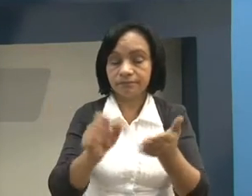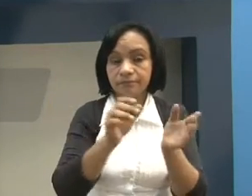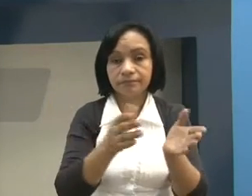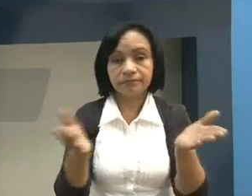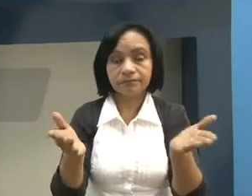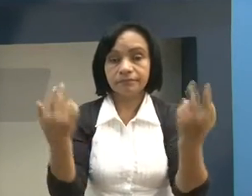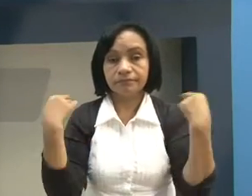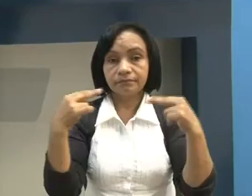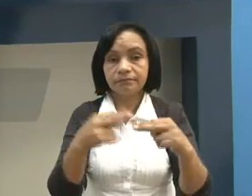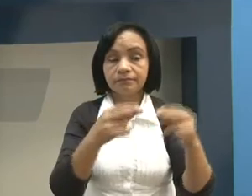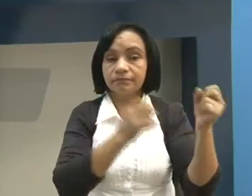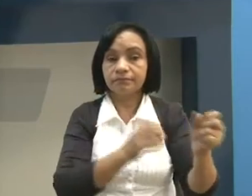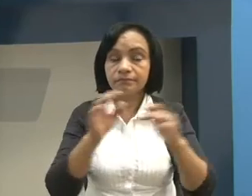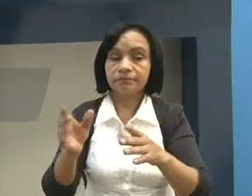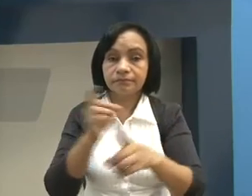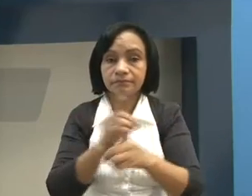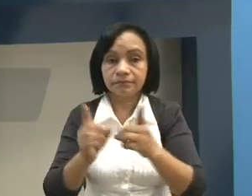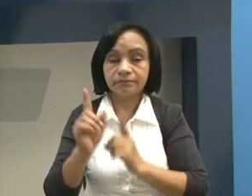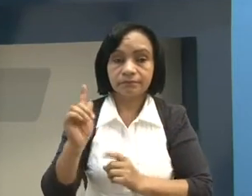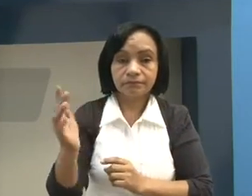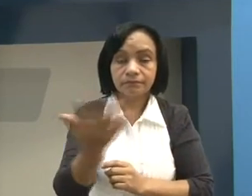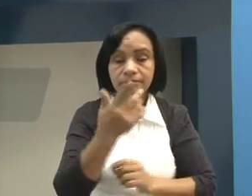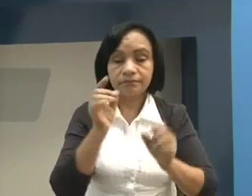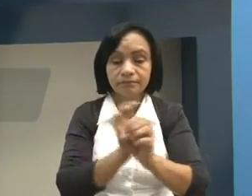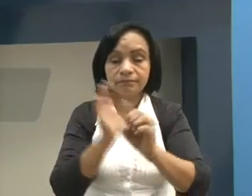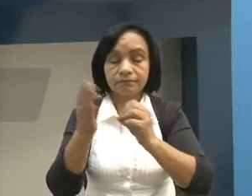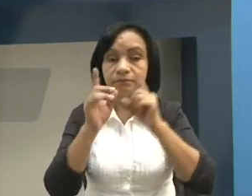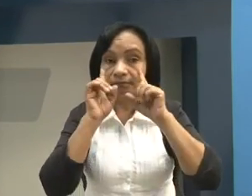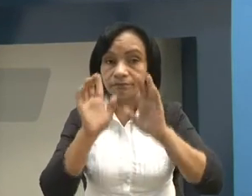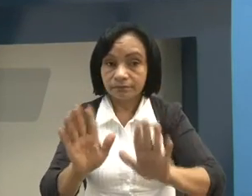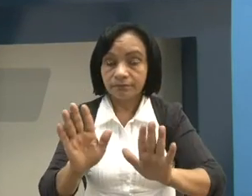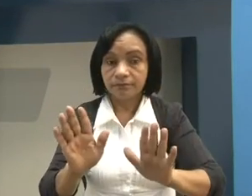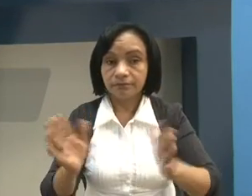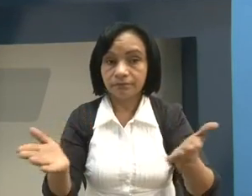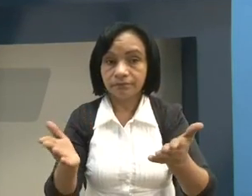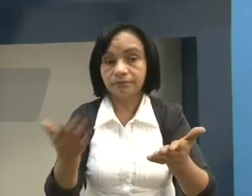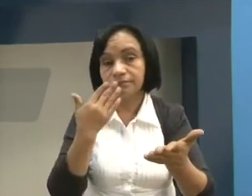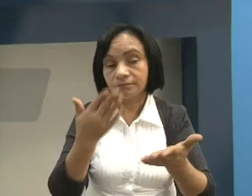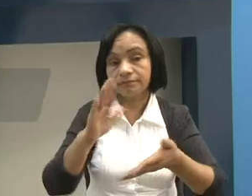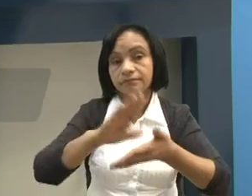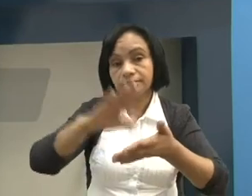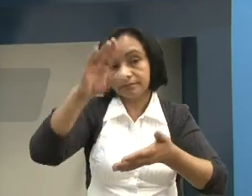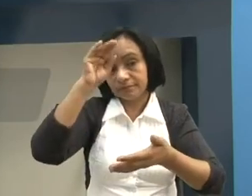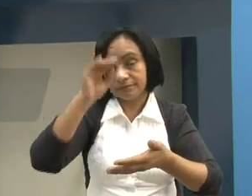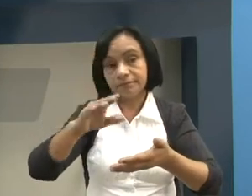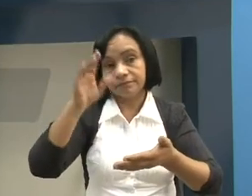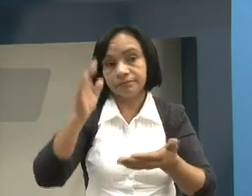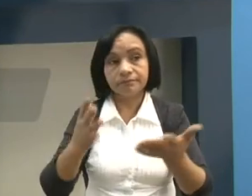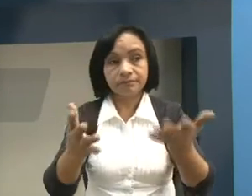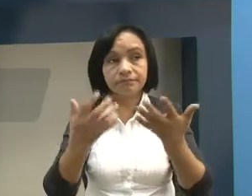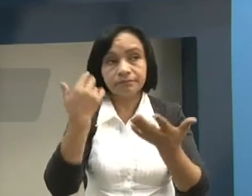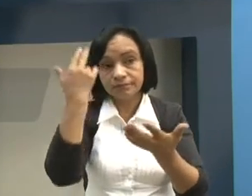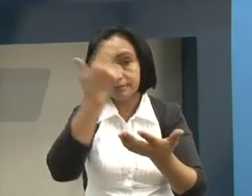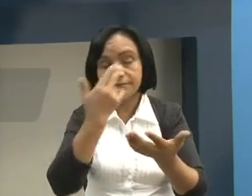las maestras para que garanticemos entre todos las medidas de bioseguridad y, por otro lado, unos buenos aprendizajes. Entonces, quisiera